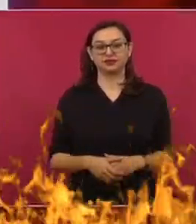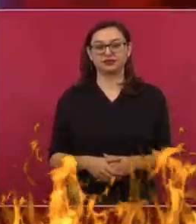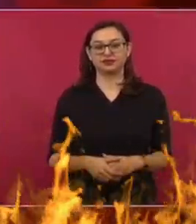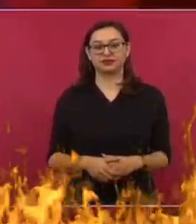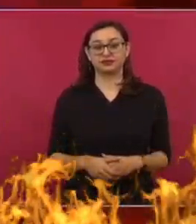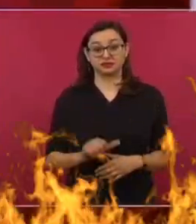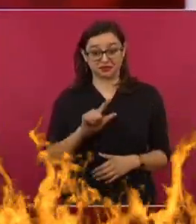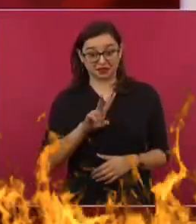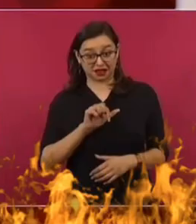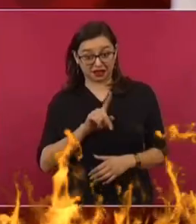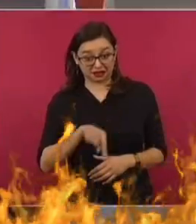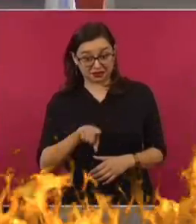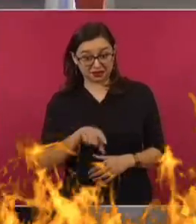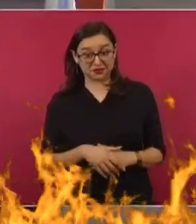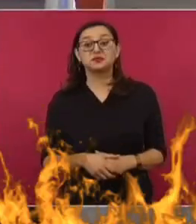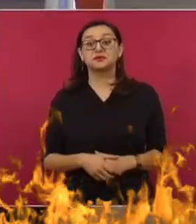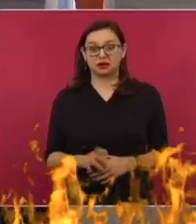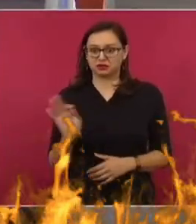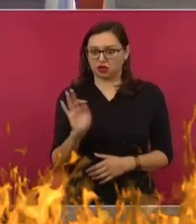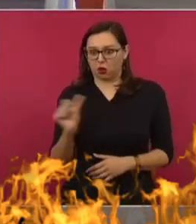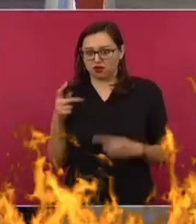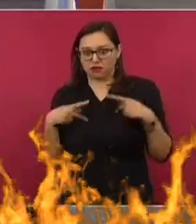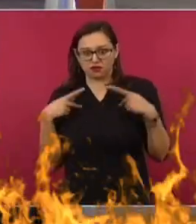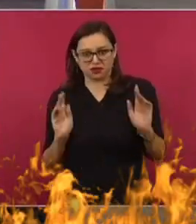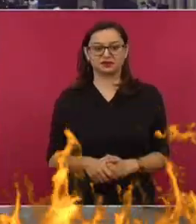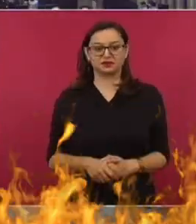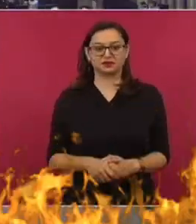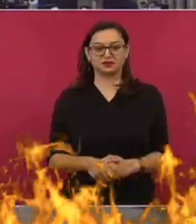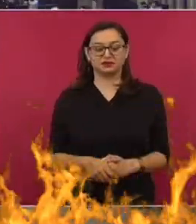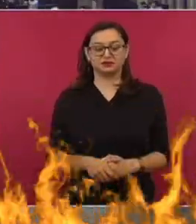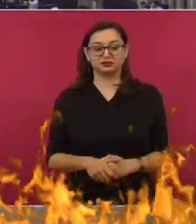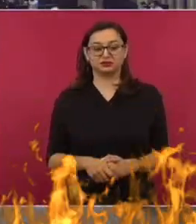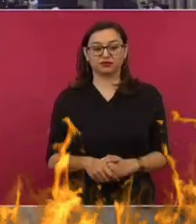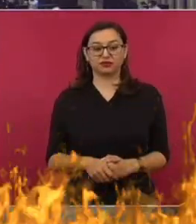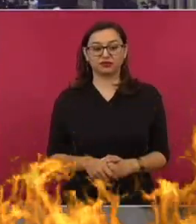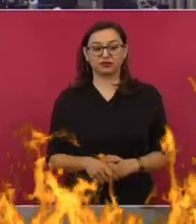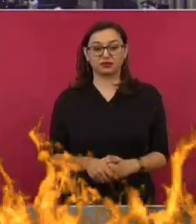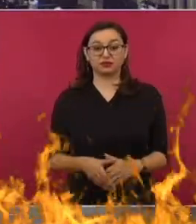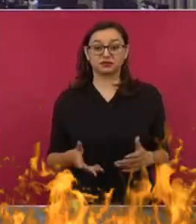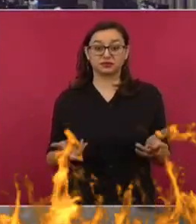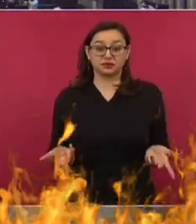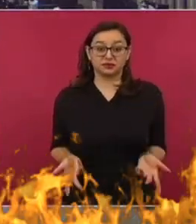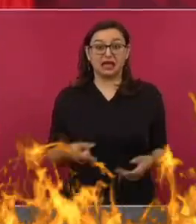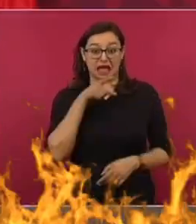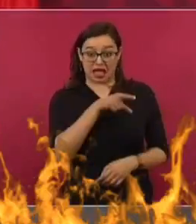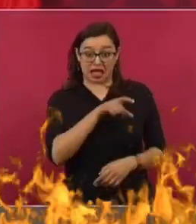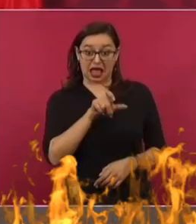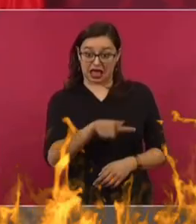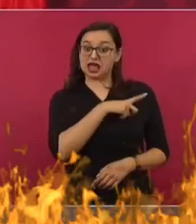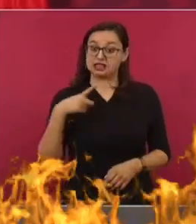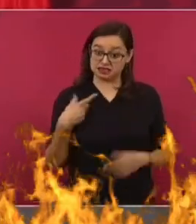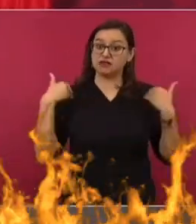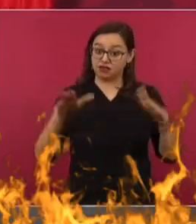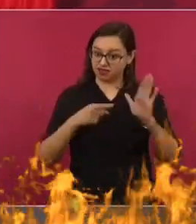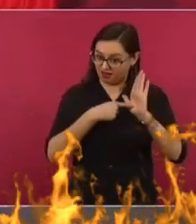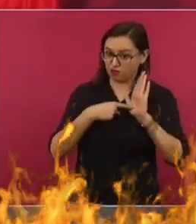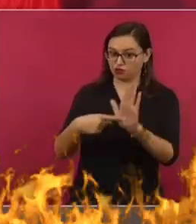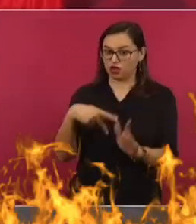¿Es Álvarez? Sí, ah, no vaya a ser otro. Lo mejor es que él dé a conocer lo que